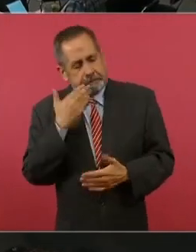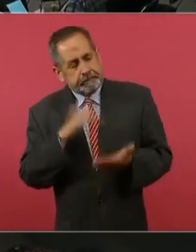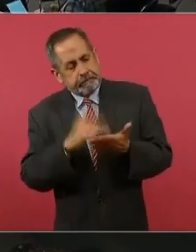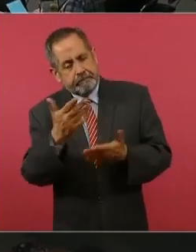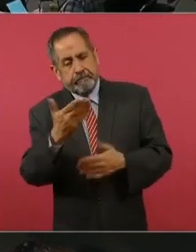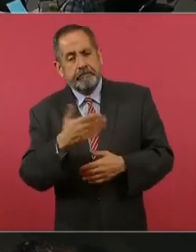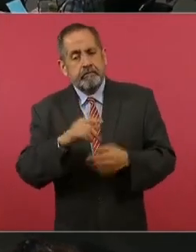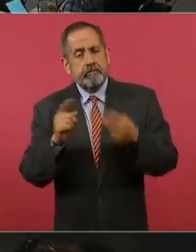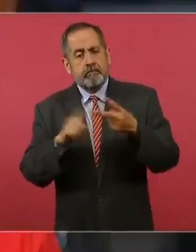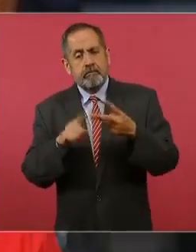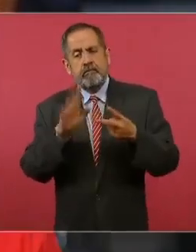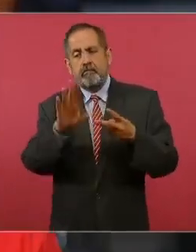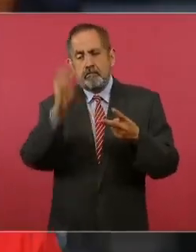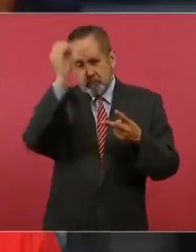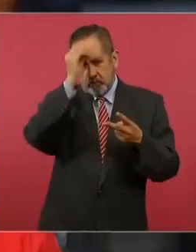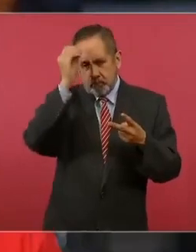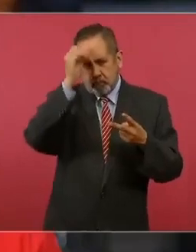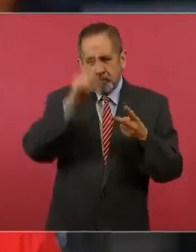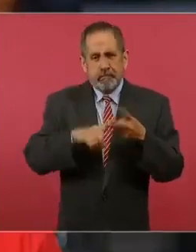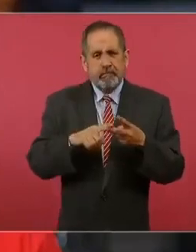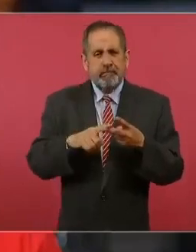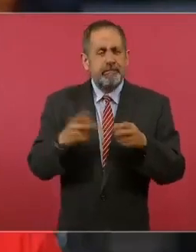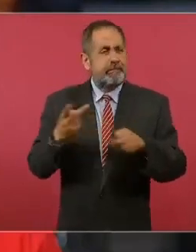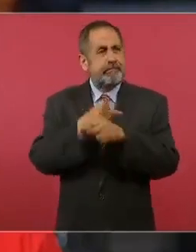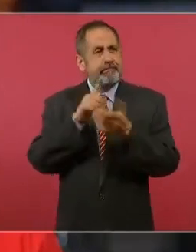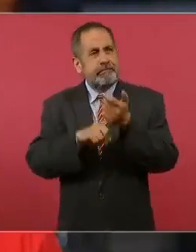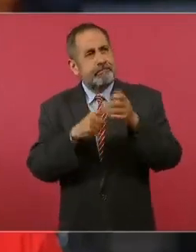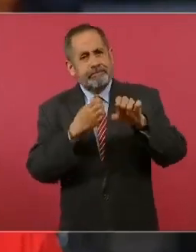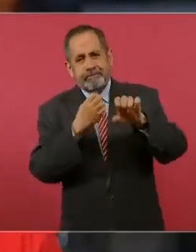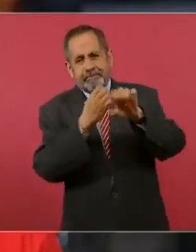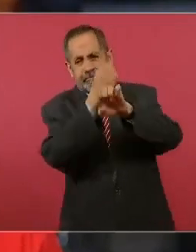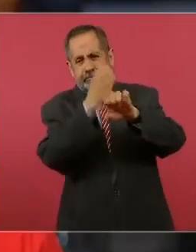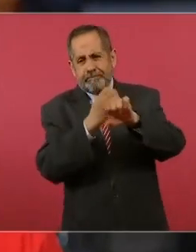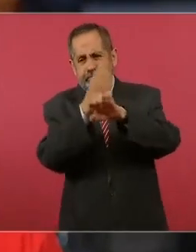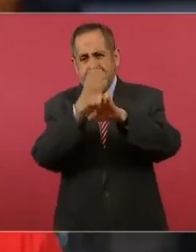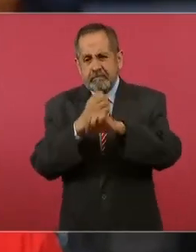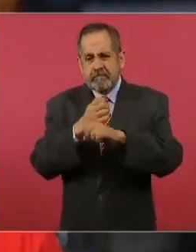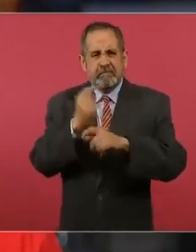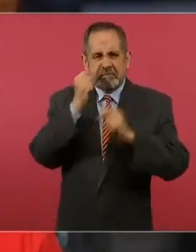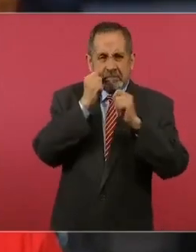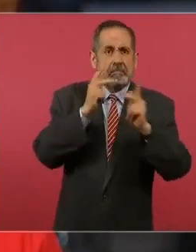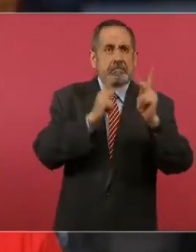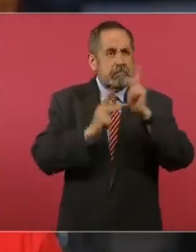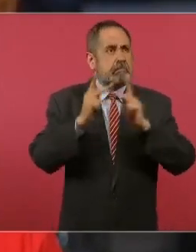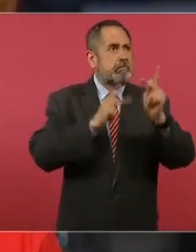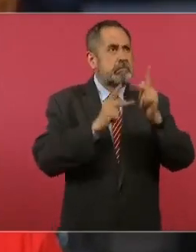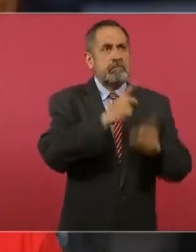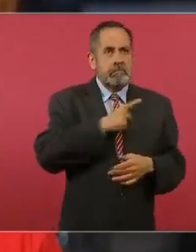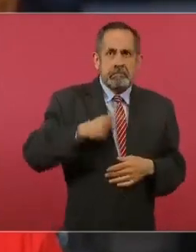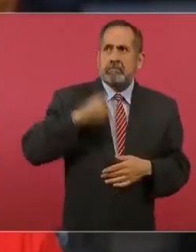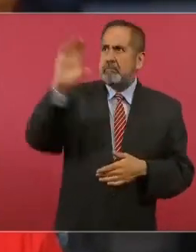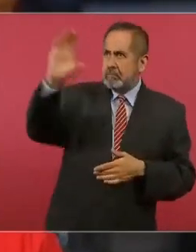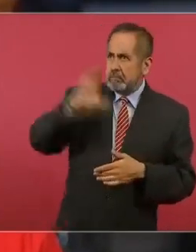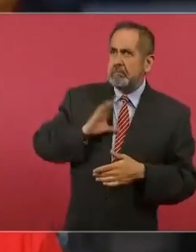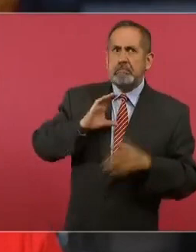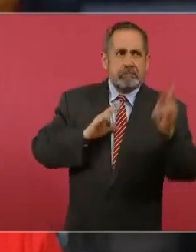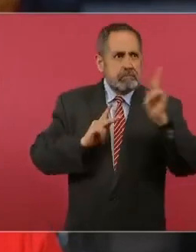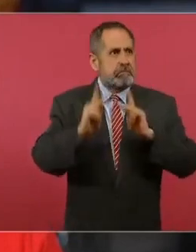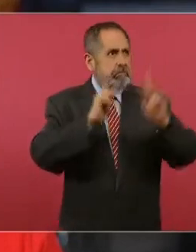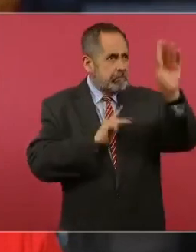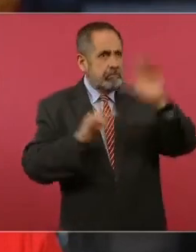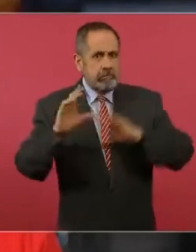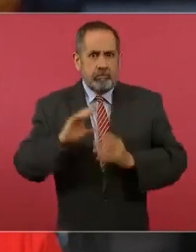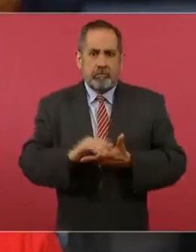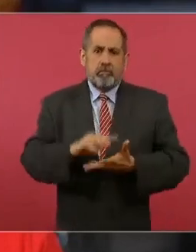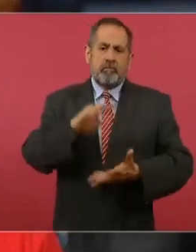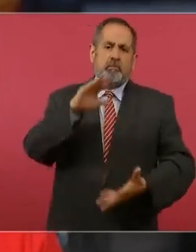pregunta, su opinión respecto de estos estados que están endeudando a, pues, a sus entidades, a sus ciudadanos. Como